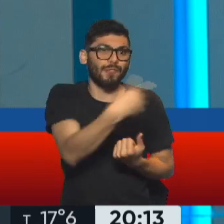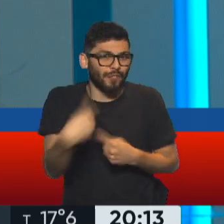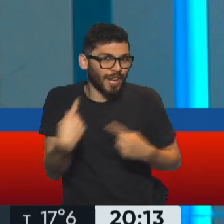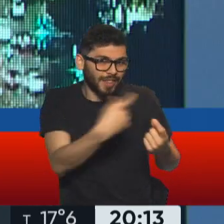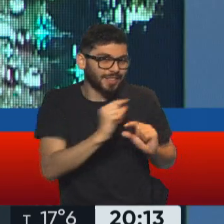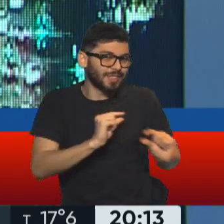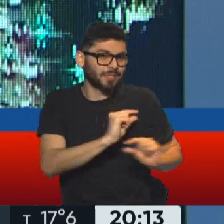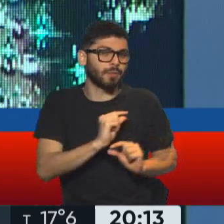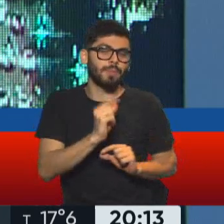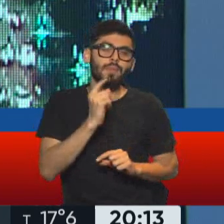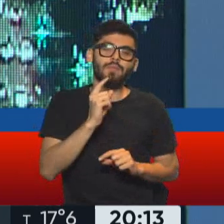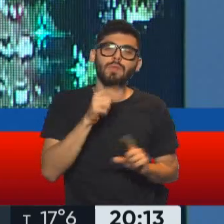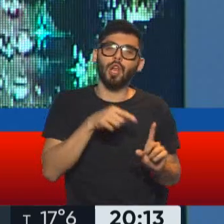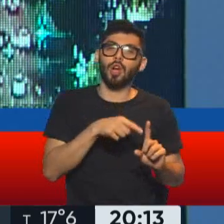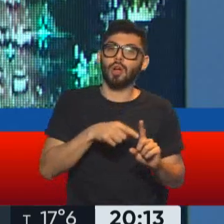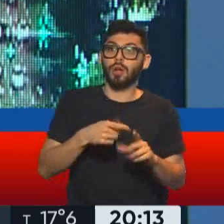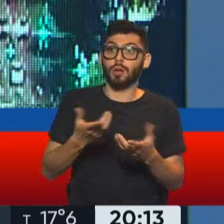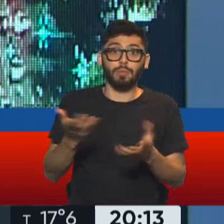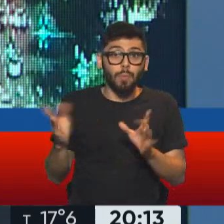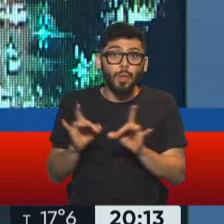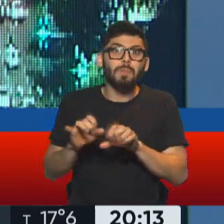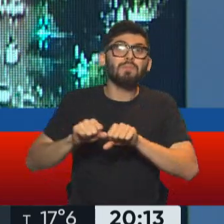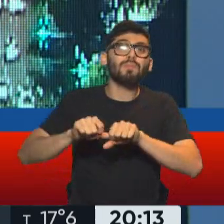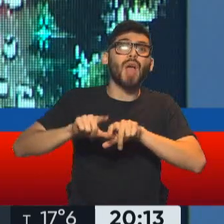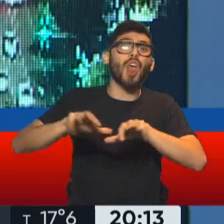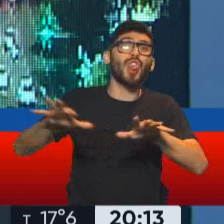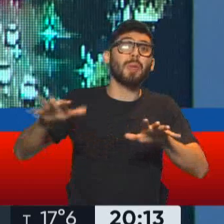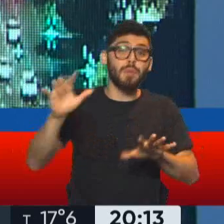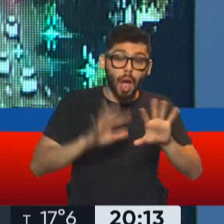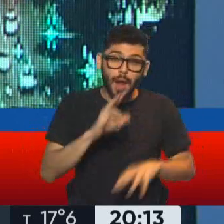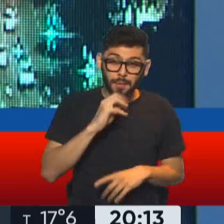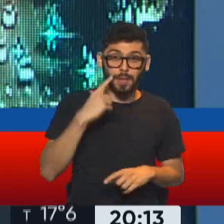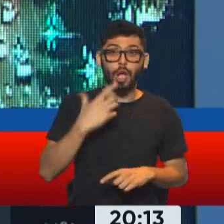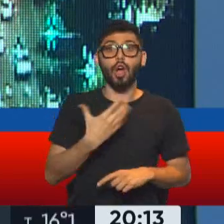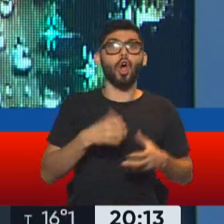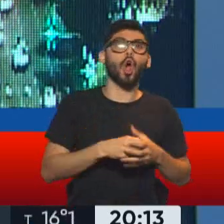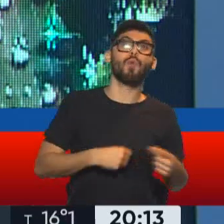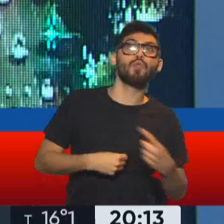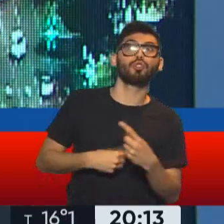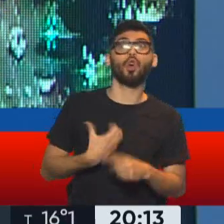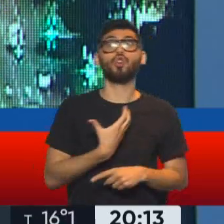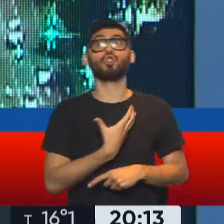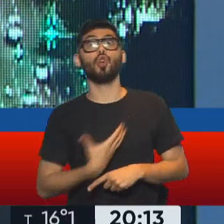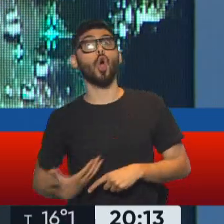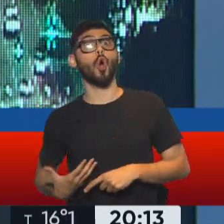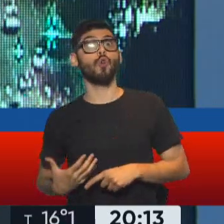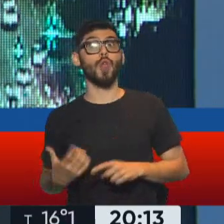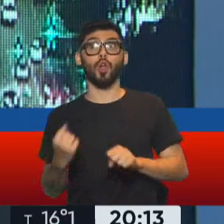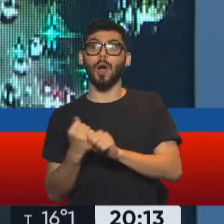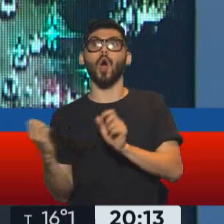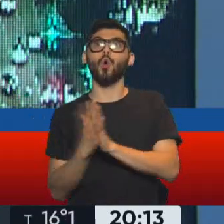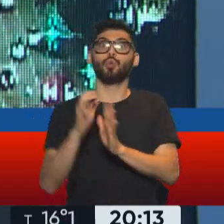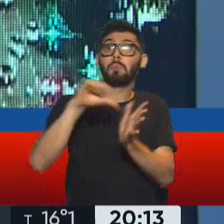pandemia, donde muchísimos países trabajaron juntos, oposición y gobierno. Mucho menos lo van a hacer por